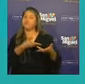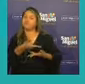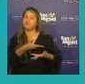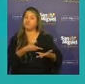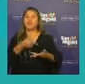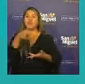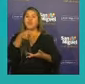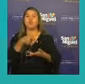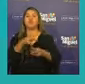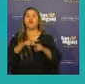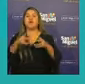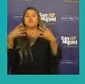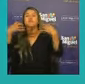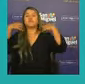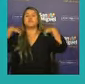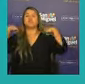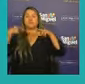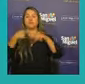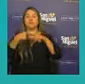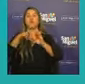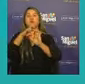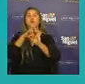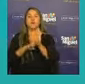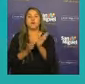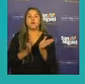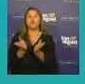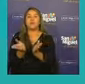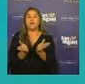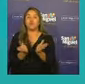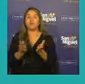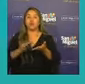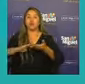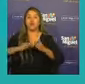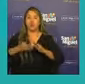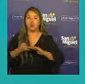haciendo hoy día nuestro programa de mediación comunitaria.